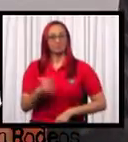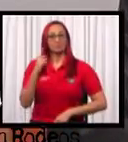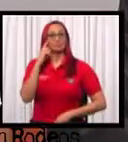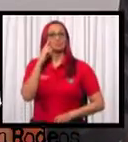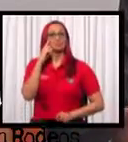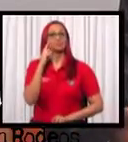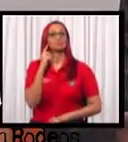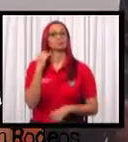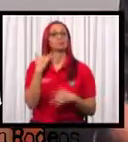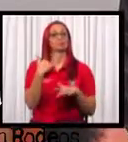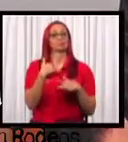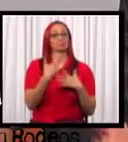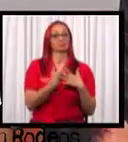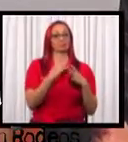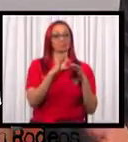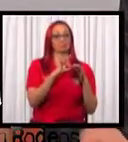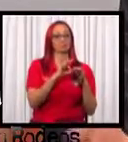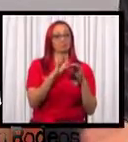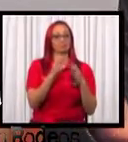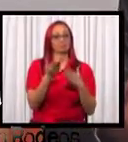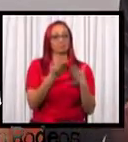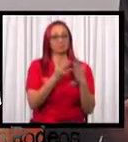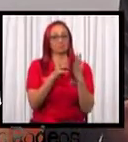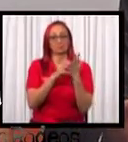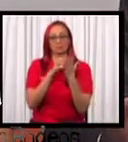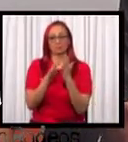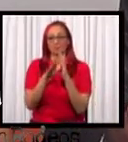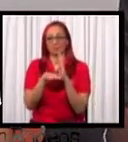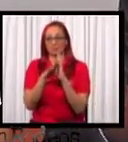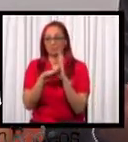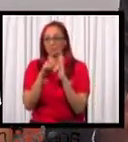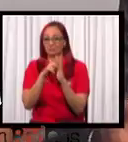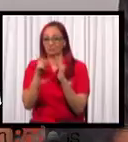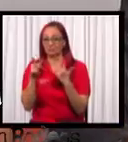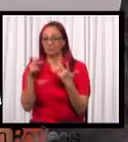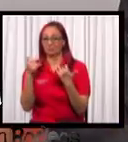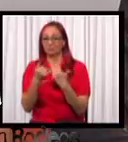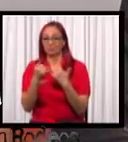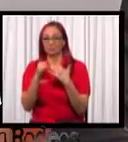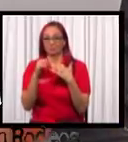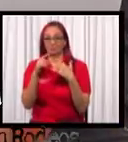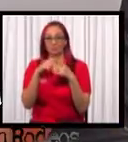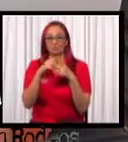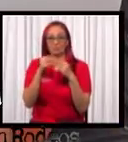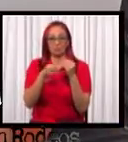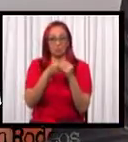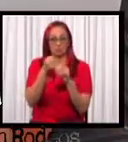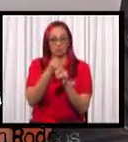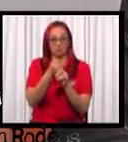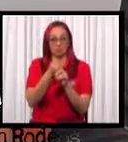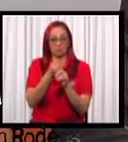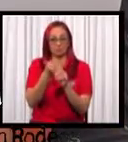estar inundados de importaciones de arroces baratas, arroces triangulados, producto de una adhesión de este tipo.